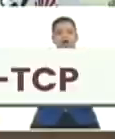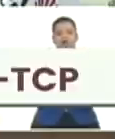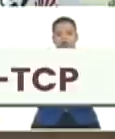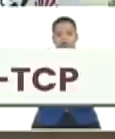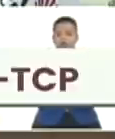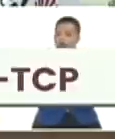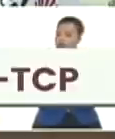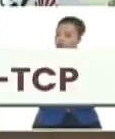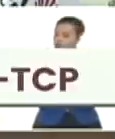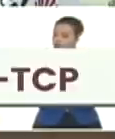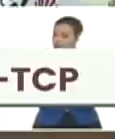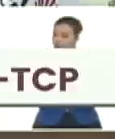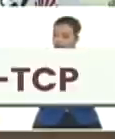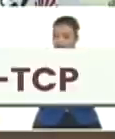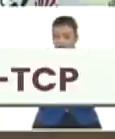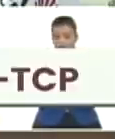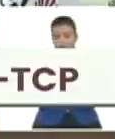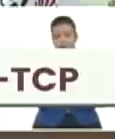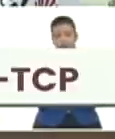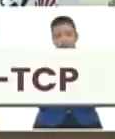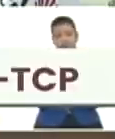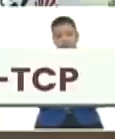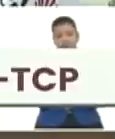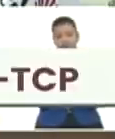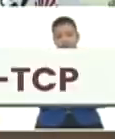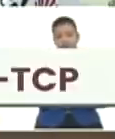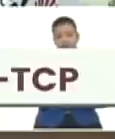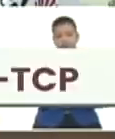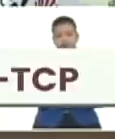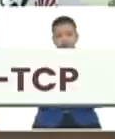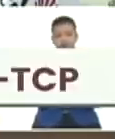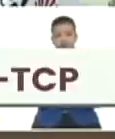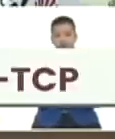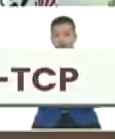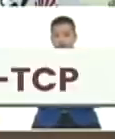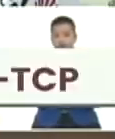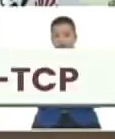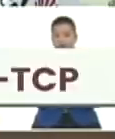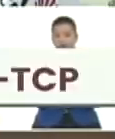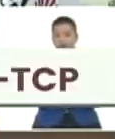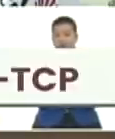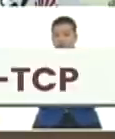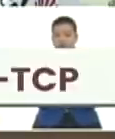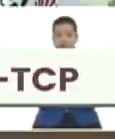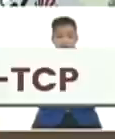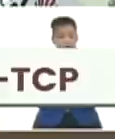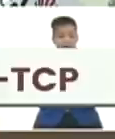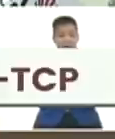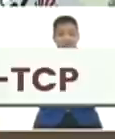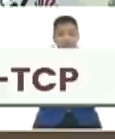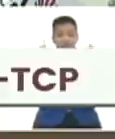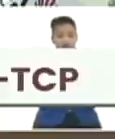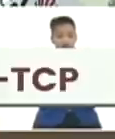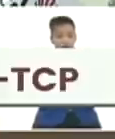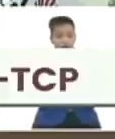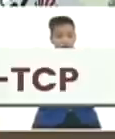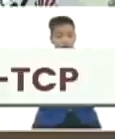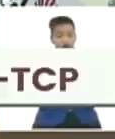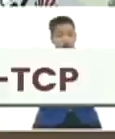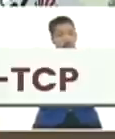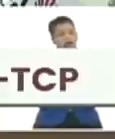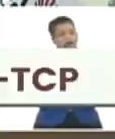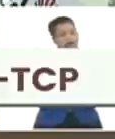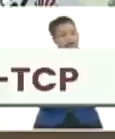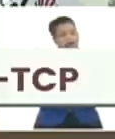de condiciones, y enfatizan que el país anfitrión de la reunión de Los Ángeles no tiene derecho